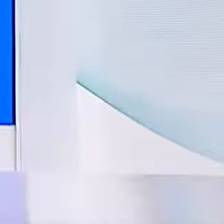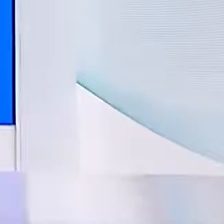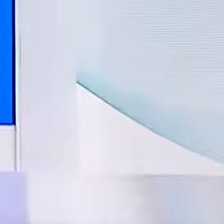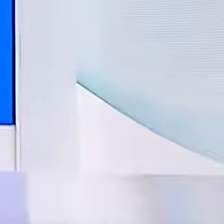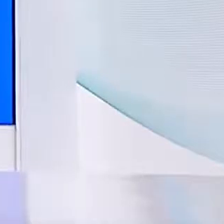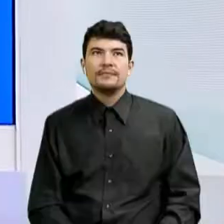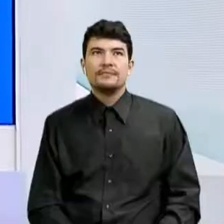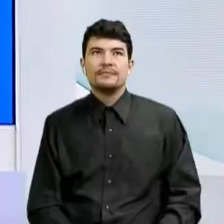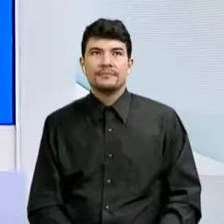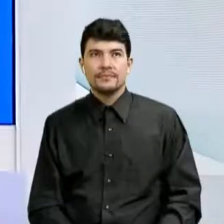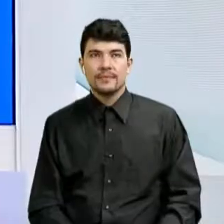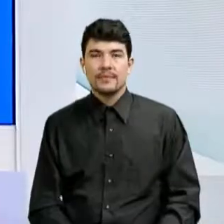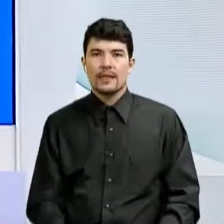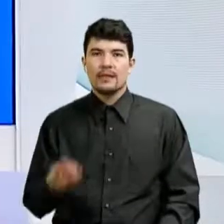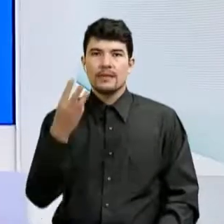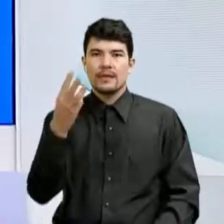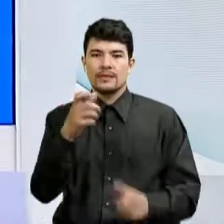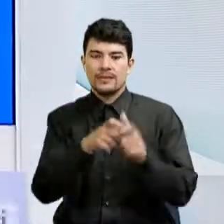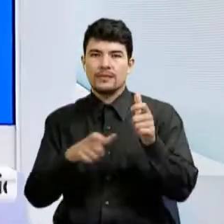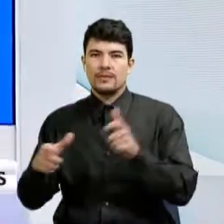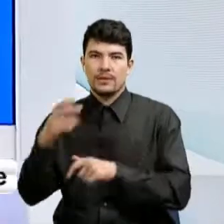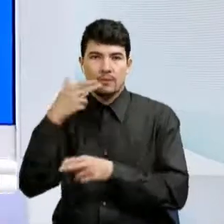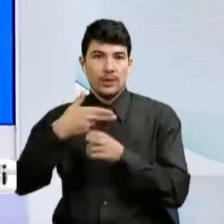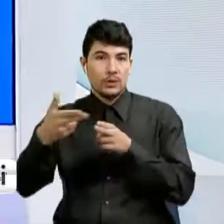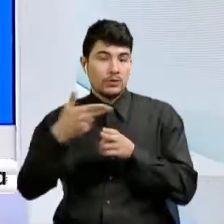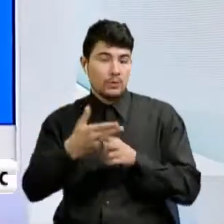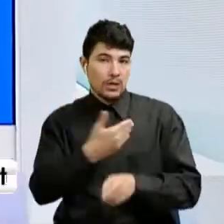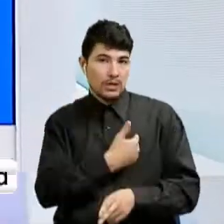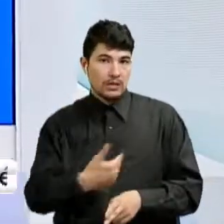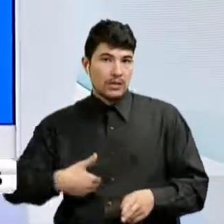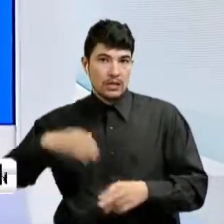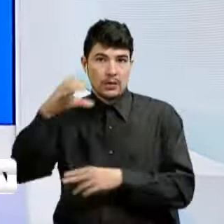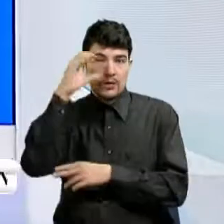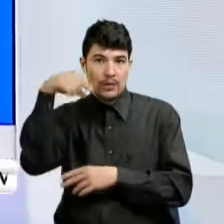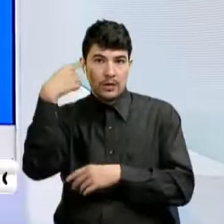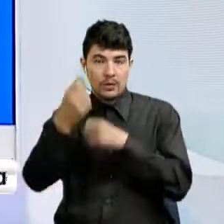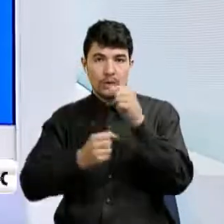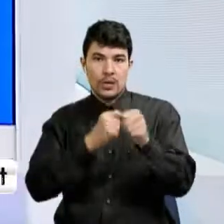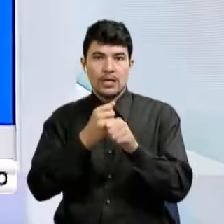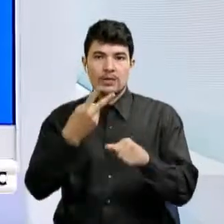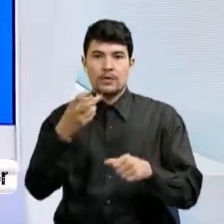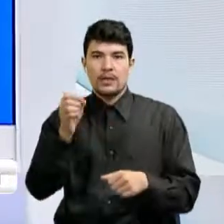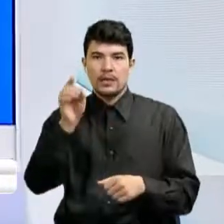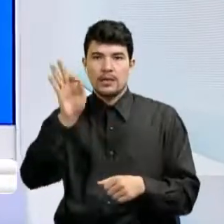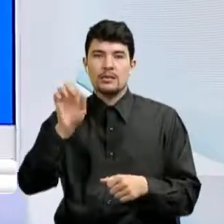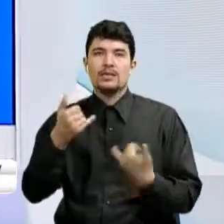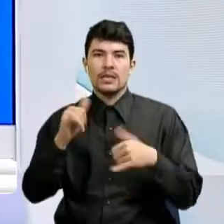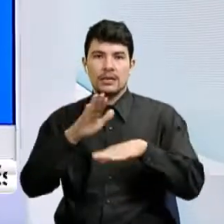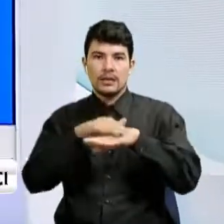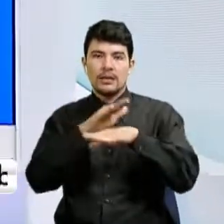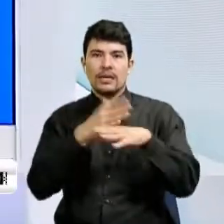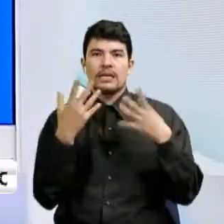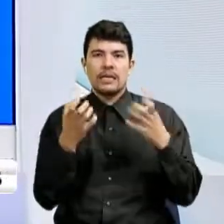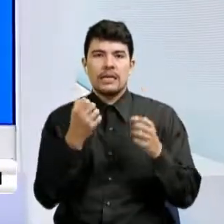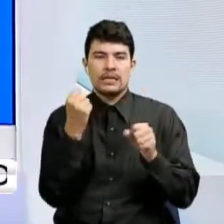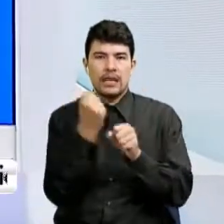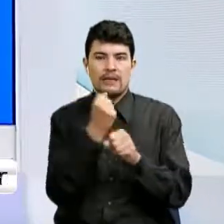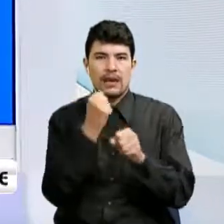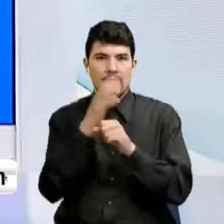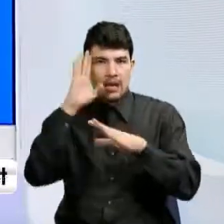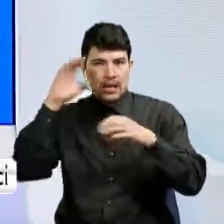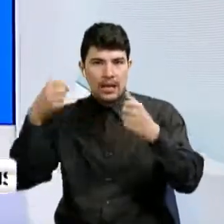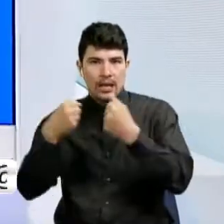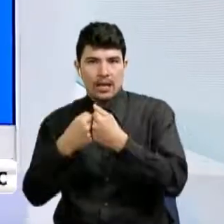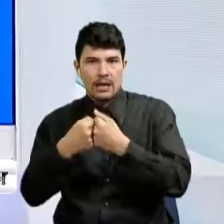datos aspirantes a la presidencia de colombia en las elecciones del 2018 ya han anunciado públicamente su deseo de trabajar en conjunto